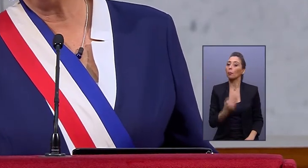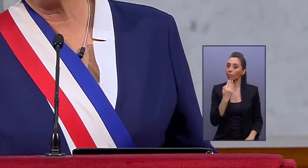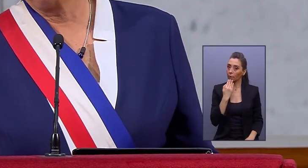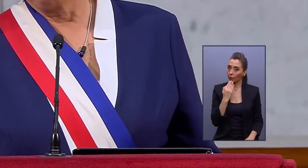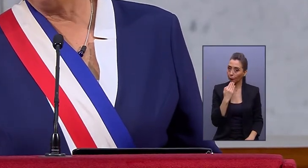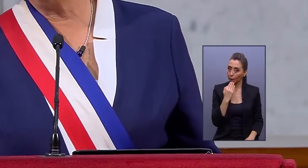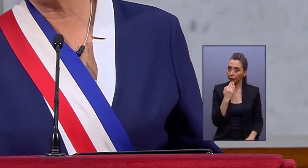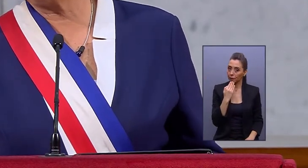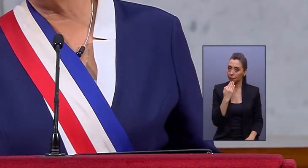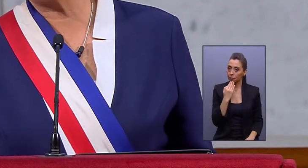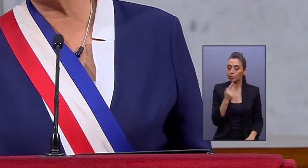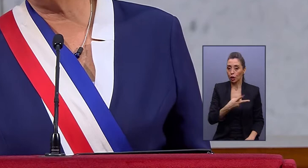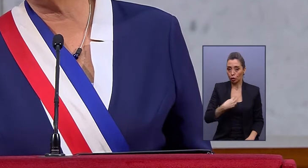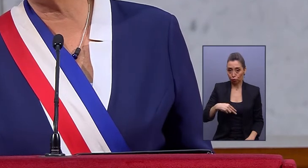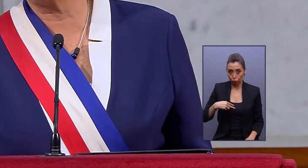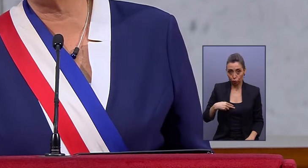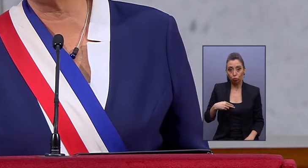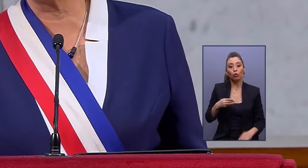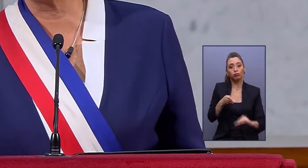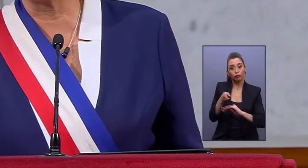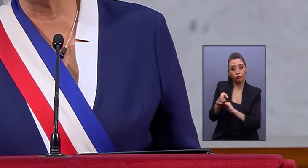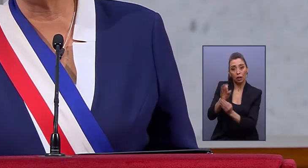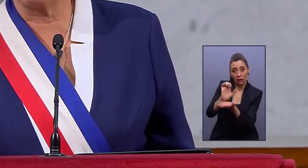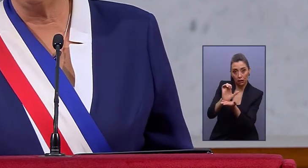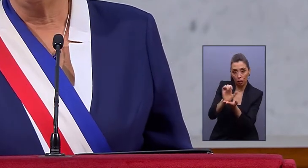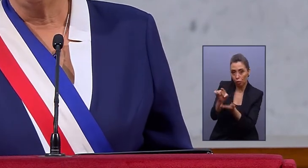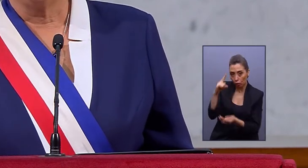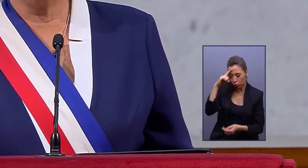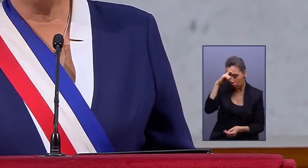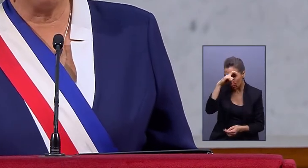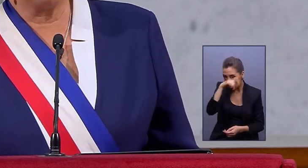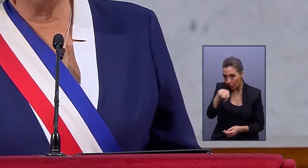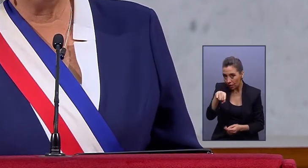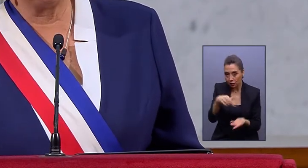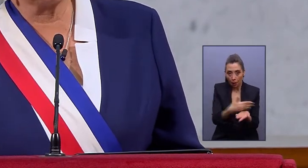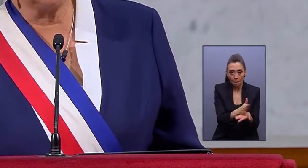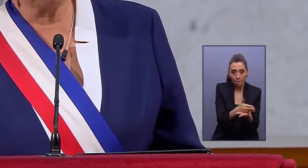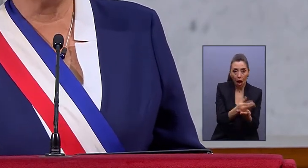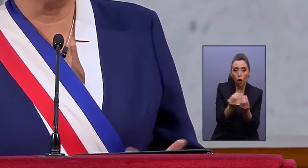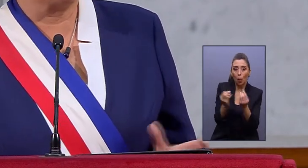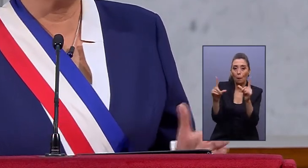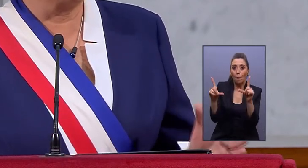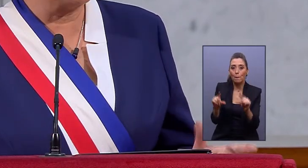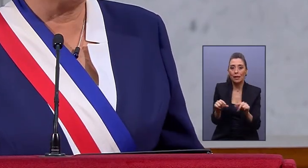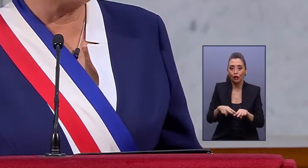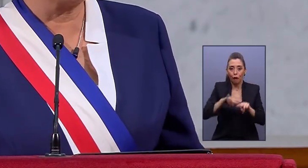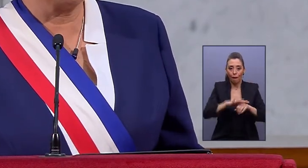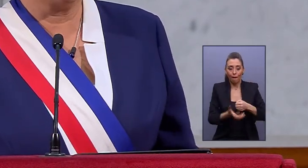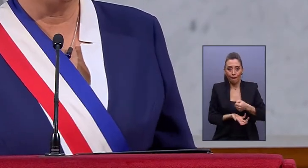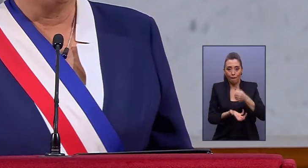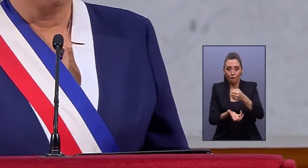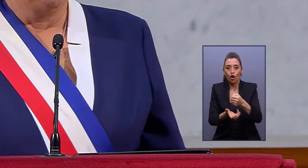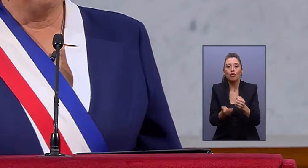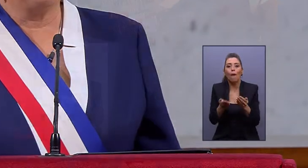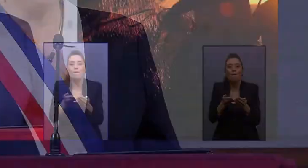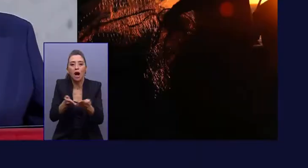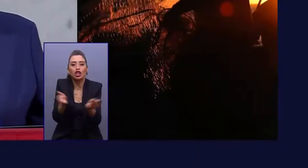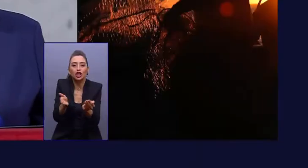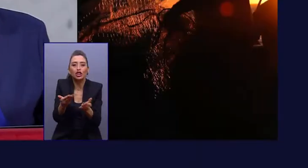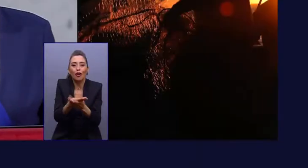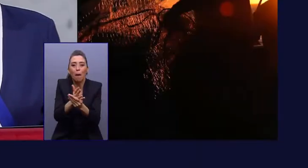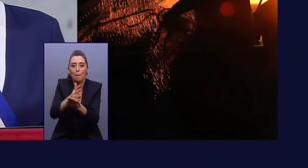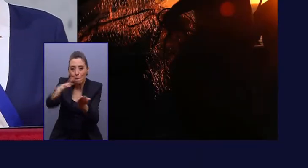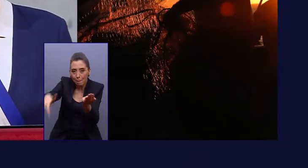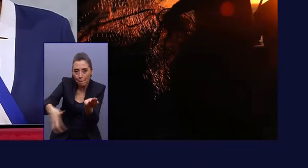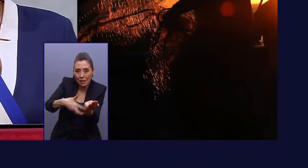También hemos estado presentes en momentos de dificultad con planes de mitigación con el Fondo de Pesca Artesanal o apoyando